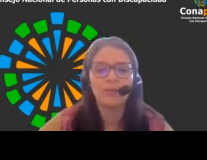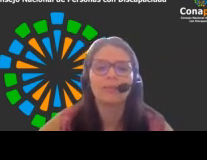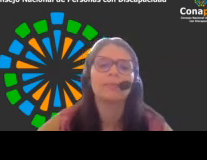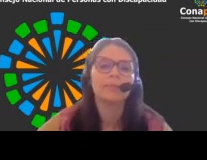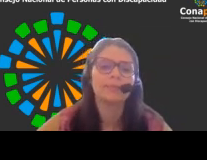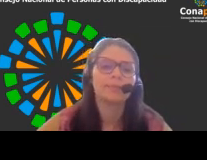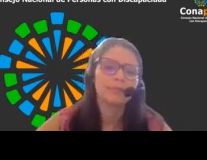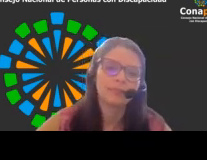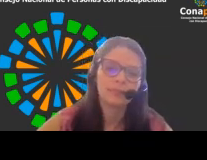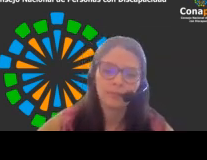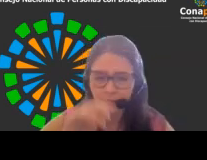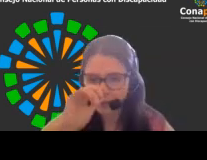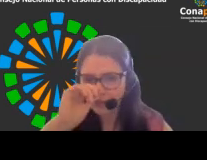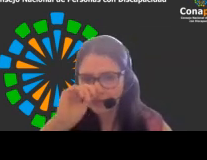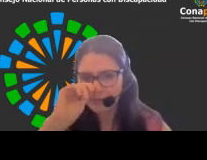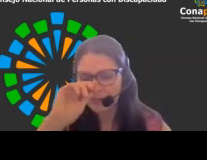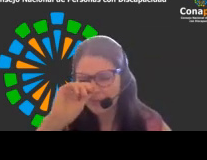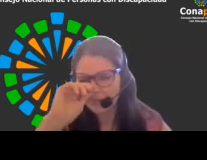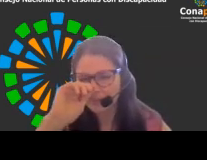un enunciado